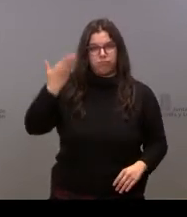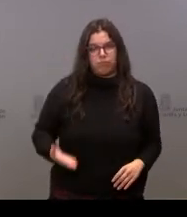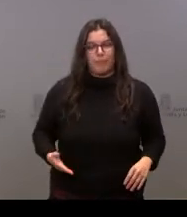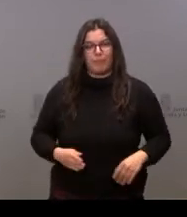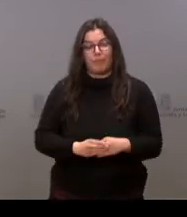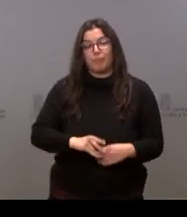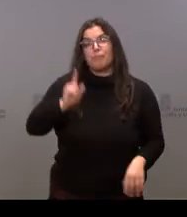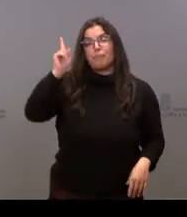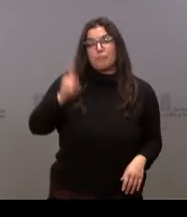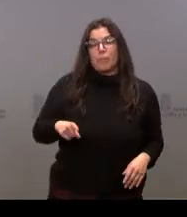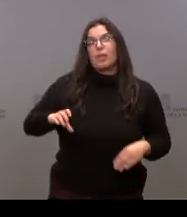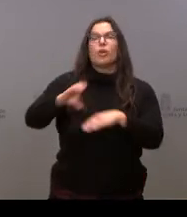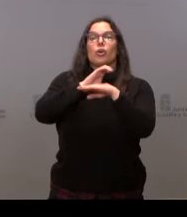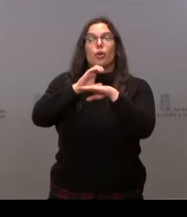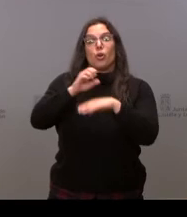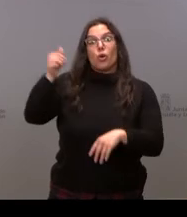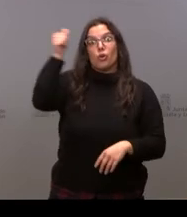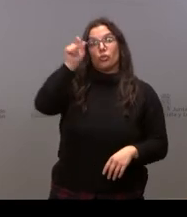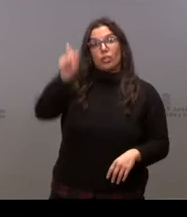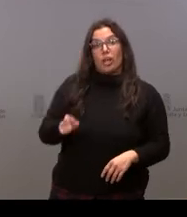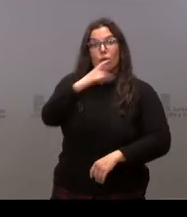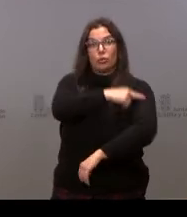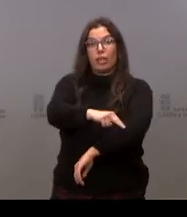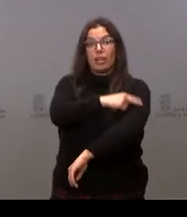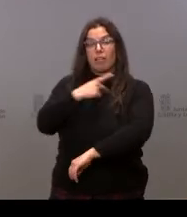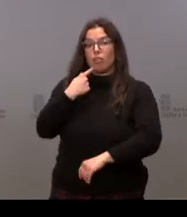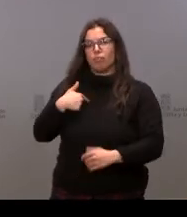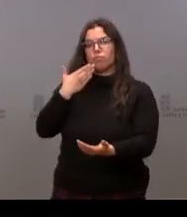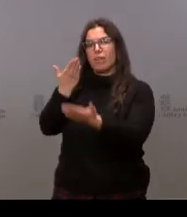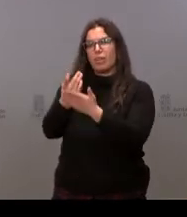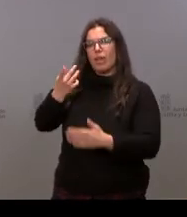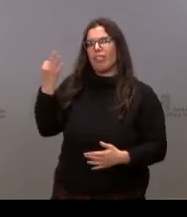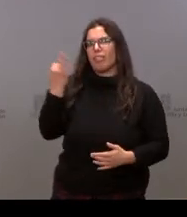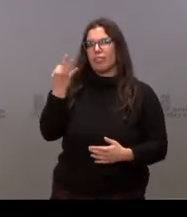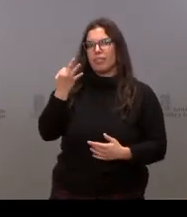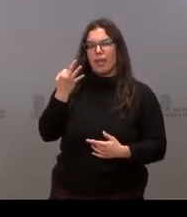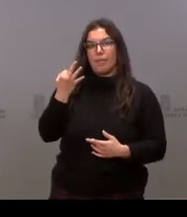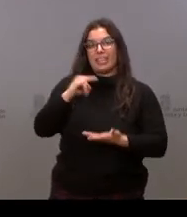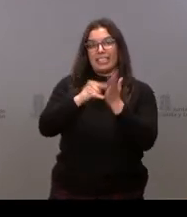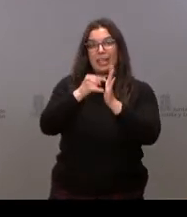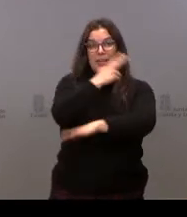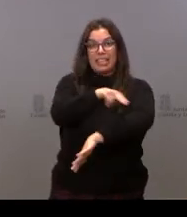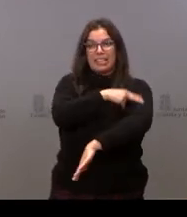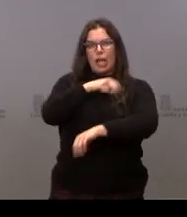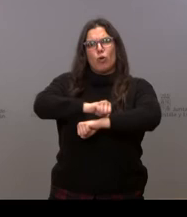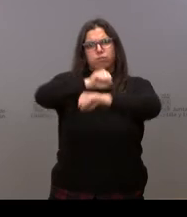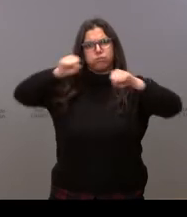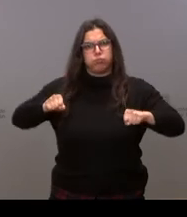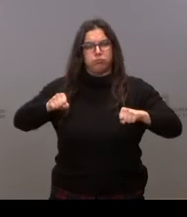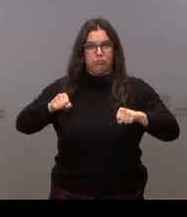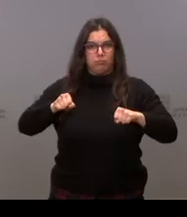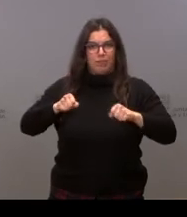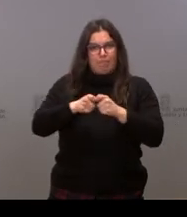otra parte el consejero de sanidad tiene la encomienda de reforzar el sistema sanitario y seguir mejorando